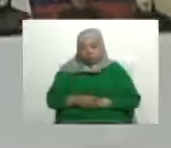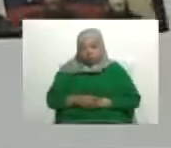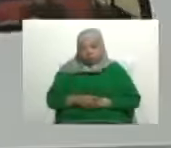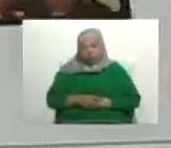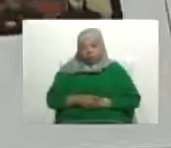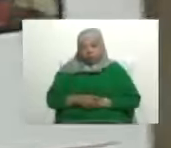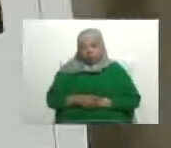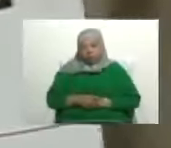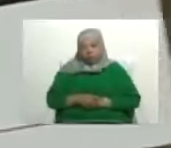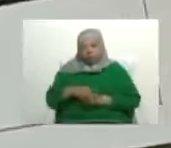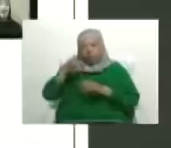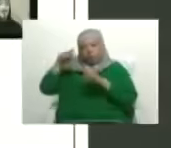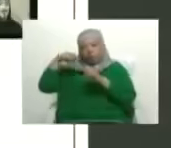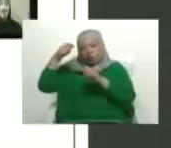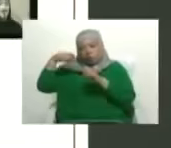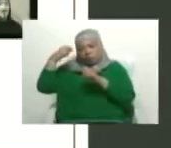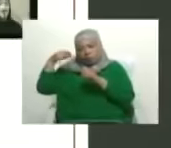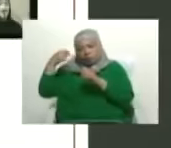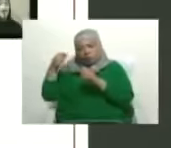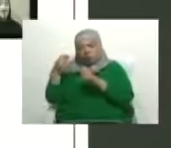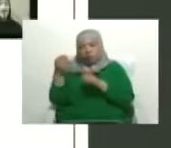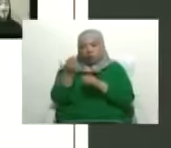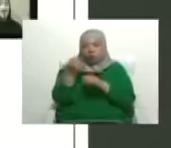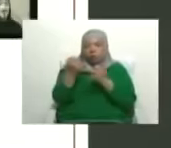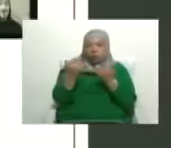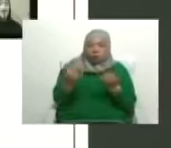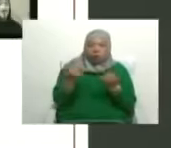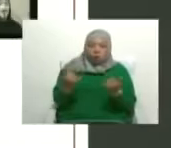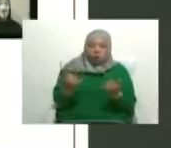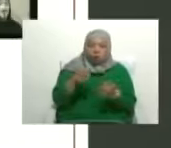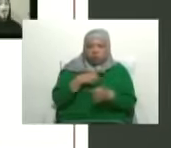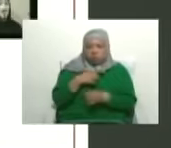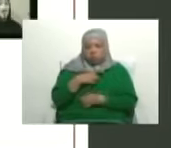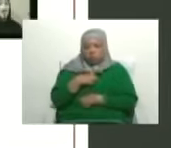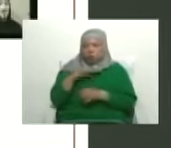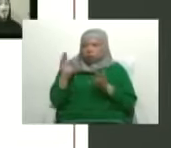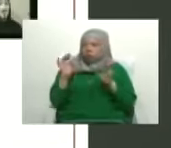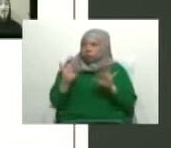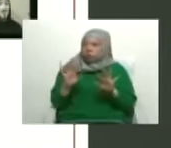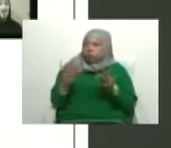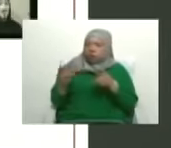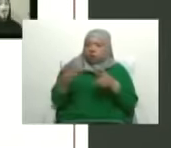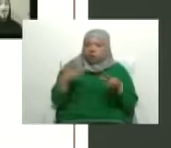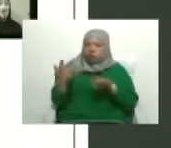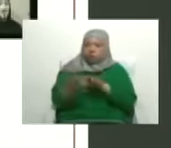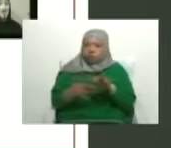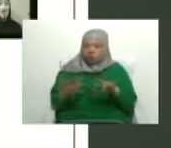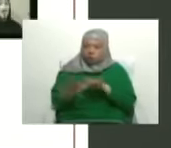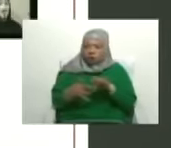Esos videitos que él publicaba diciendo, ya es el momento de acabar con la tiranía.